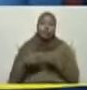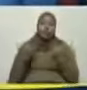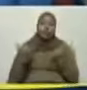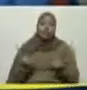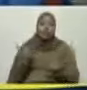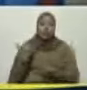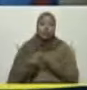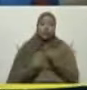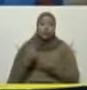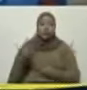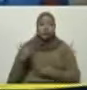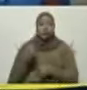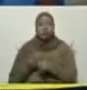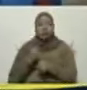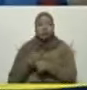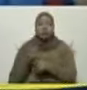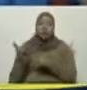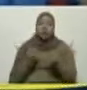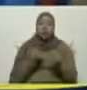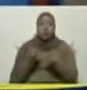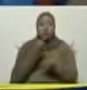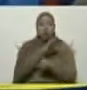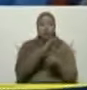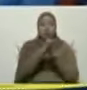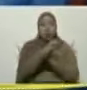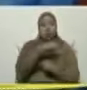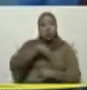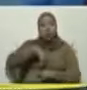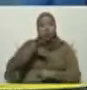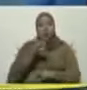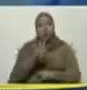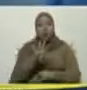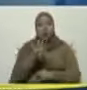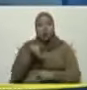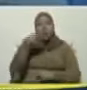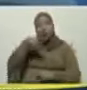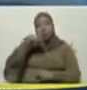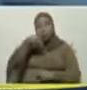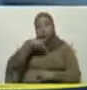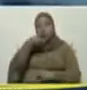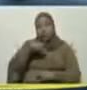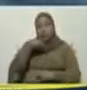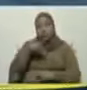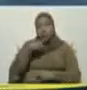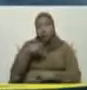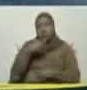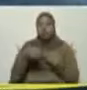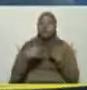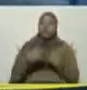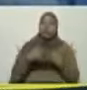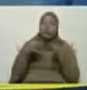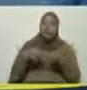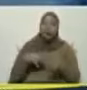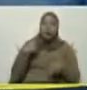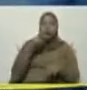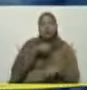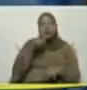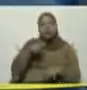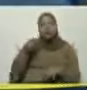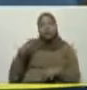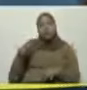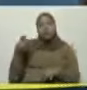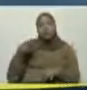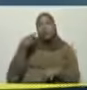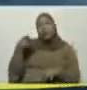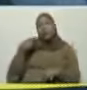por eso el tercer nivel de diálogo cultural y el cuarto político pero no es político con las élites